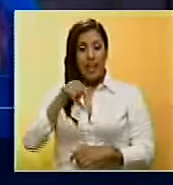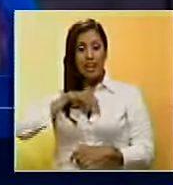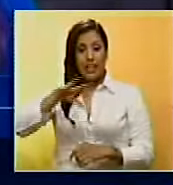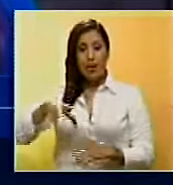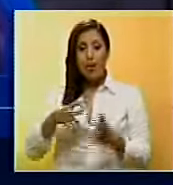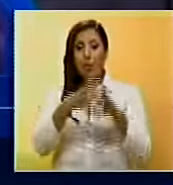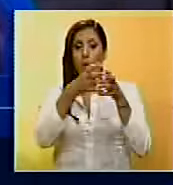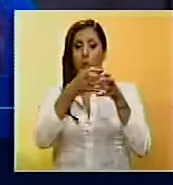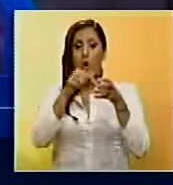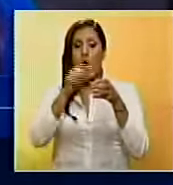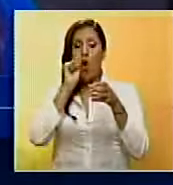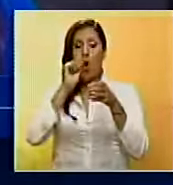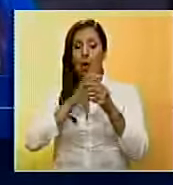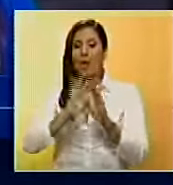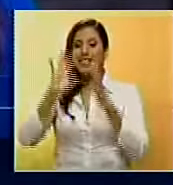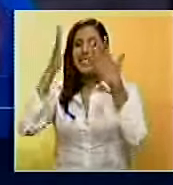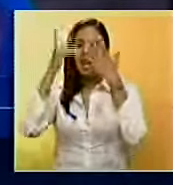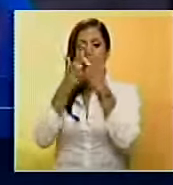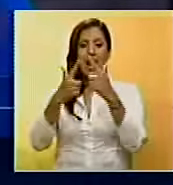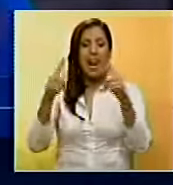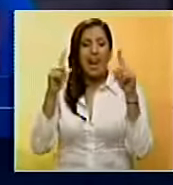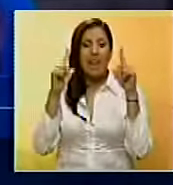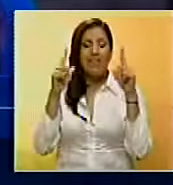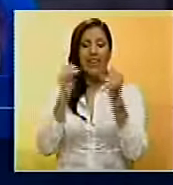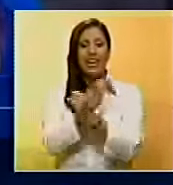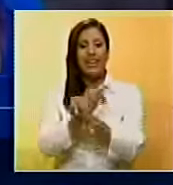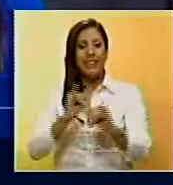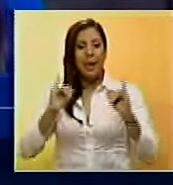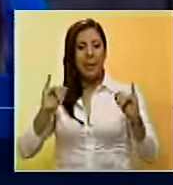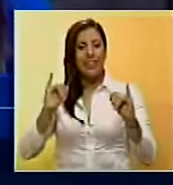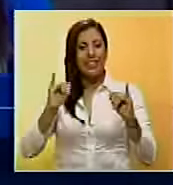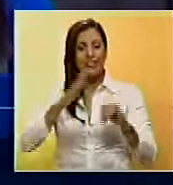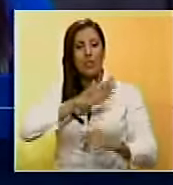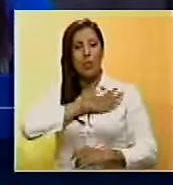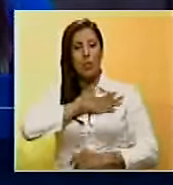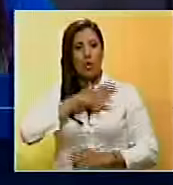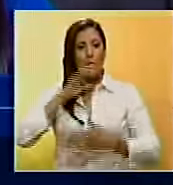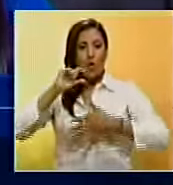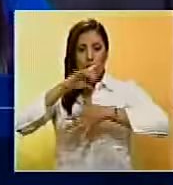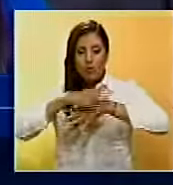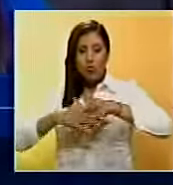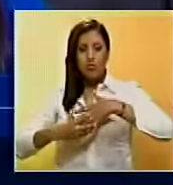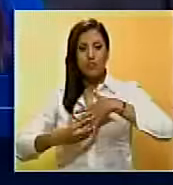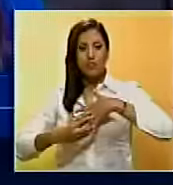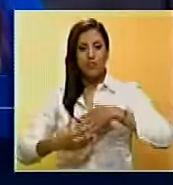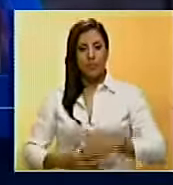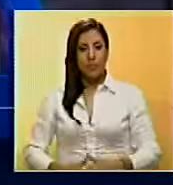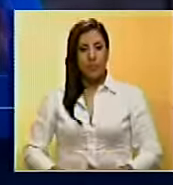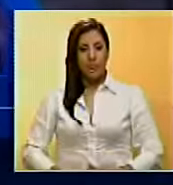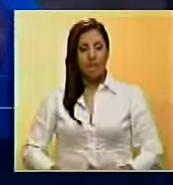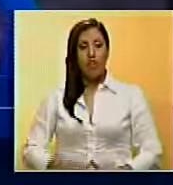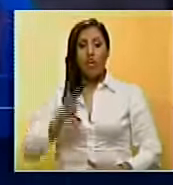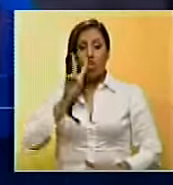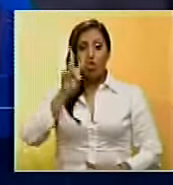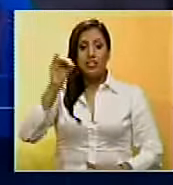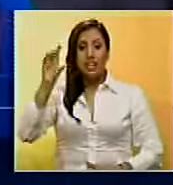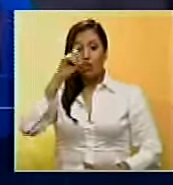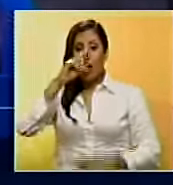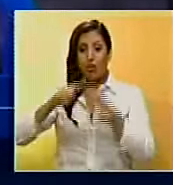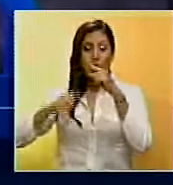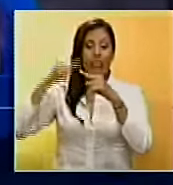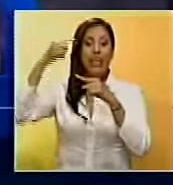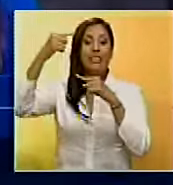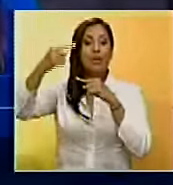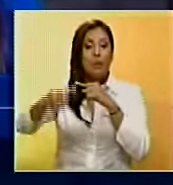de hombres a conquistar la libertad y la independencia de gran parte del continente americano. 200 años